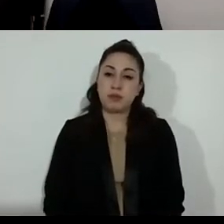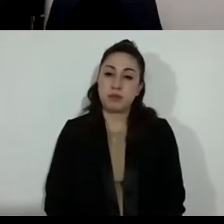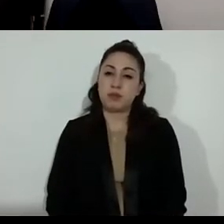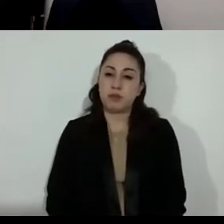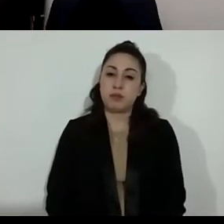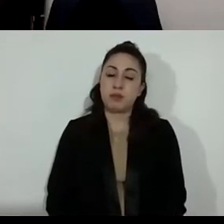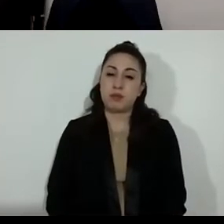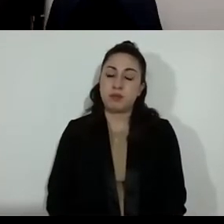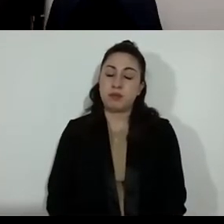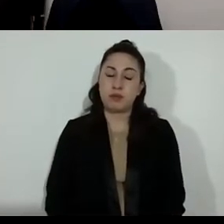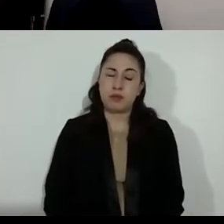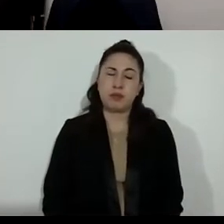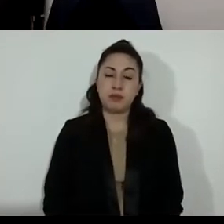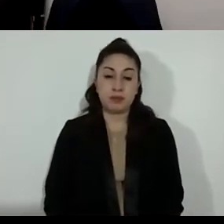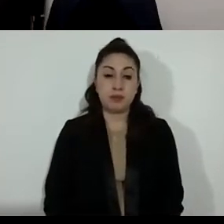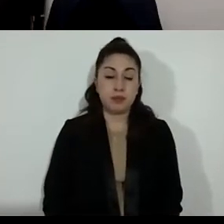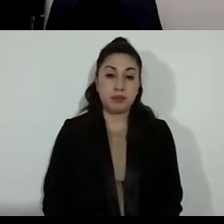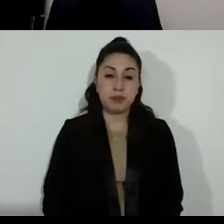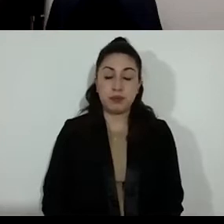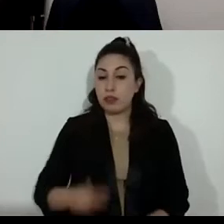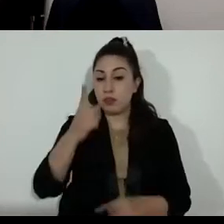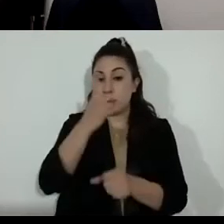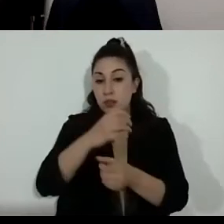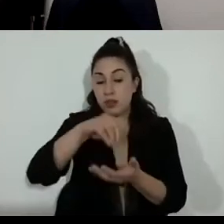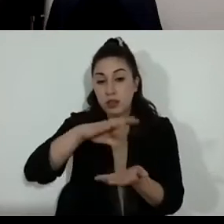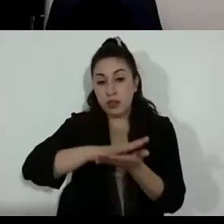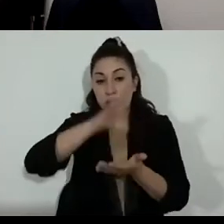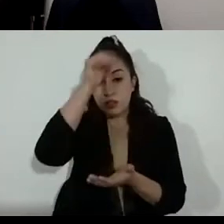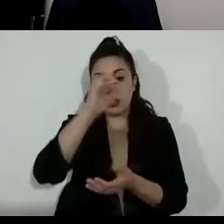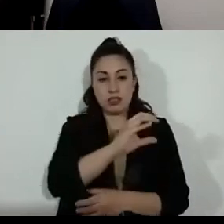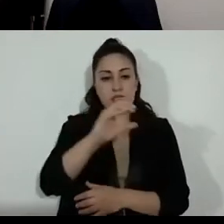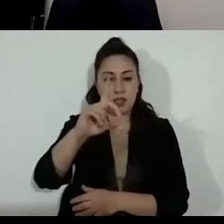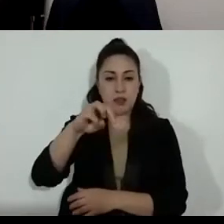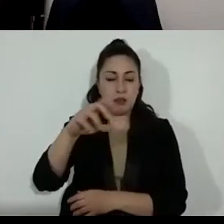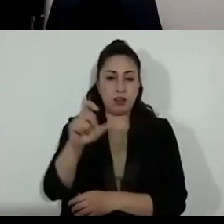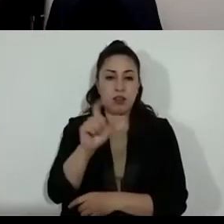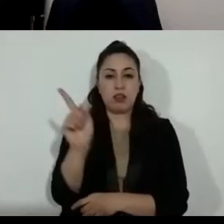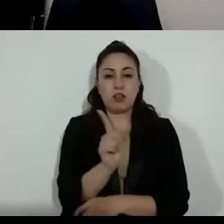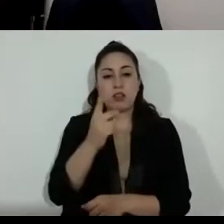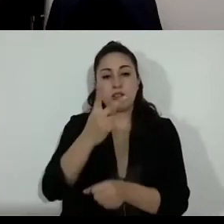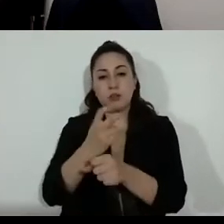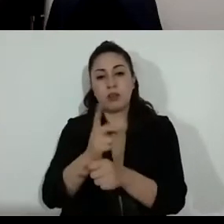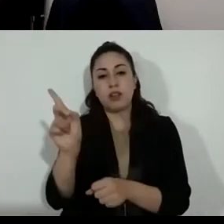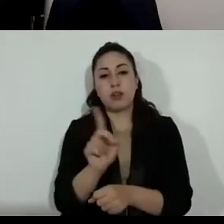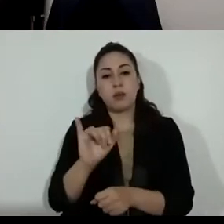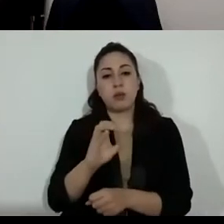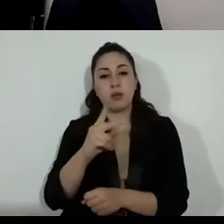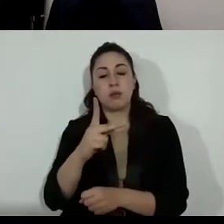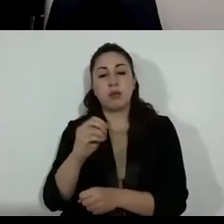Claro que sí, diputado presidente. El primer acuerdo es el acuerdo CCMX, /2, Jucopo,